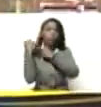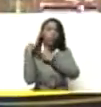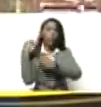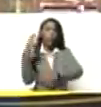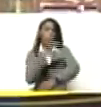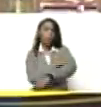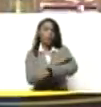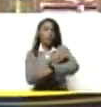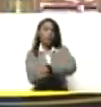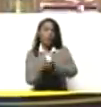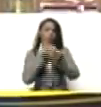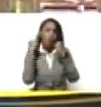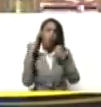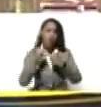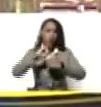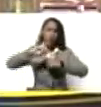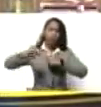esfuerzo